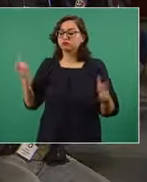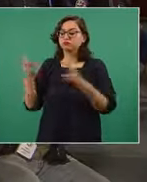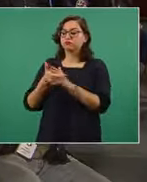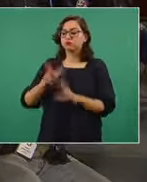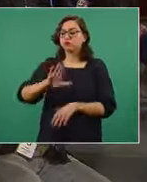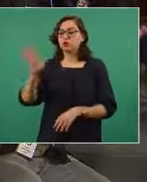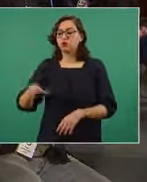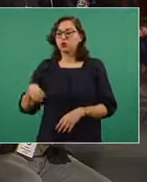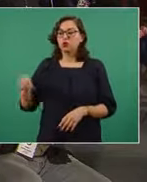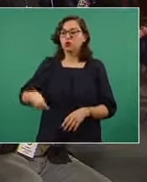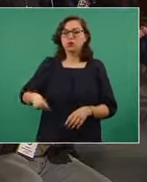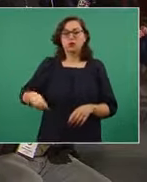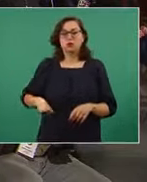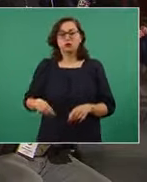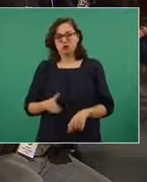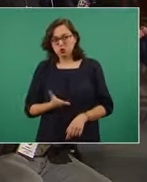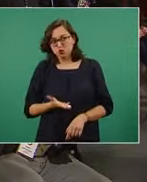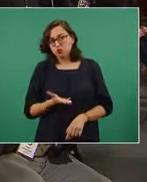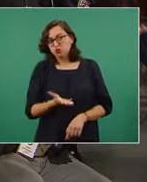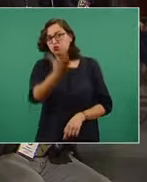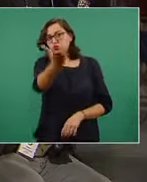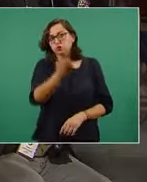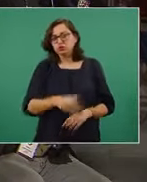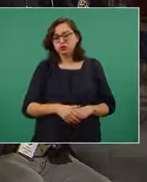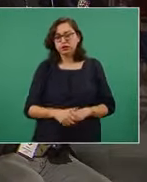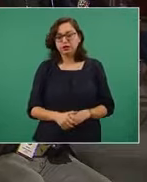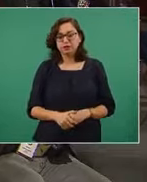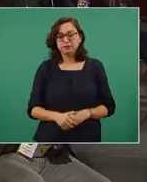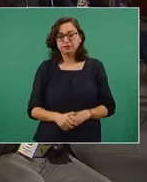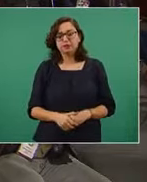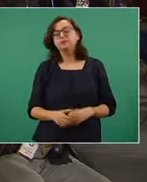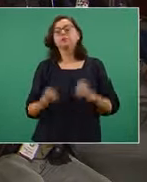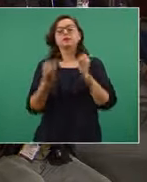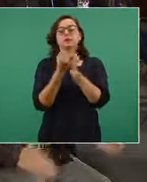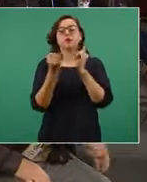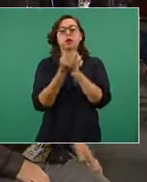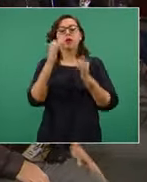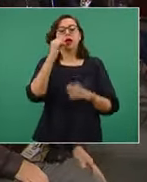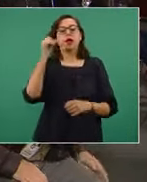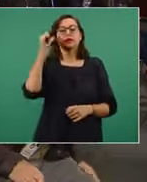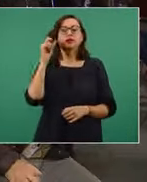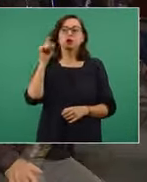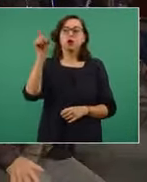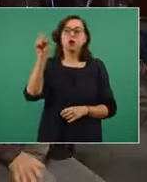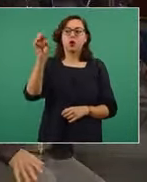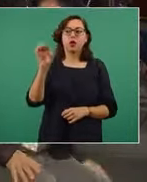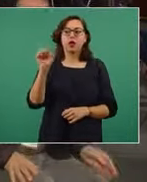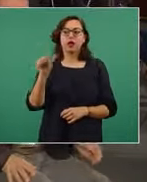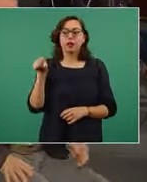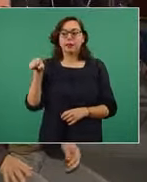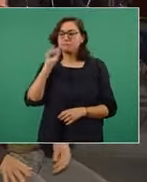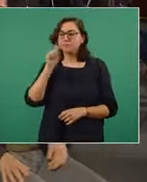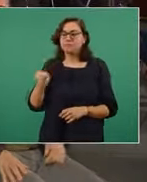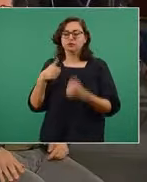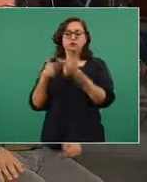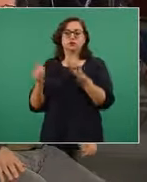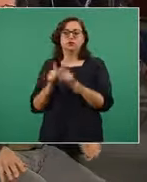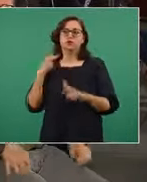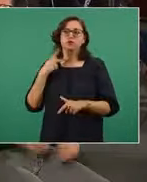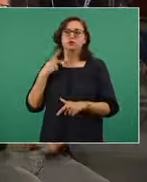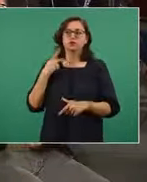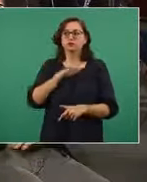Cajeme. Este mismo partido también el día de ayer lo denunció ante la OEA por intervenir en las elecciones. Y en